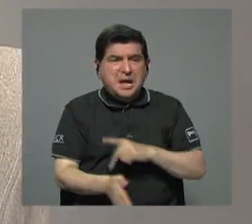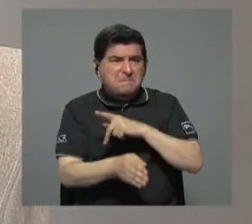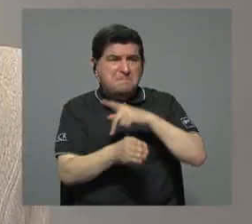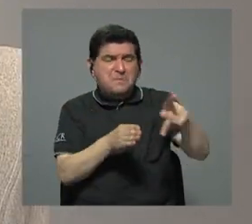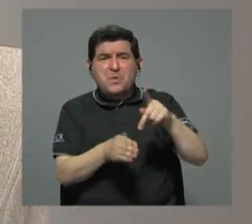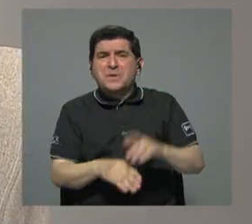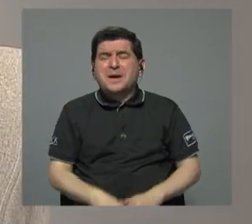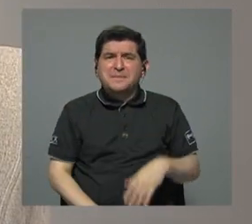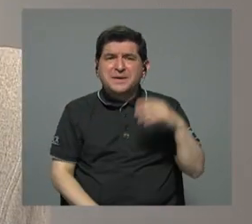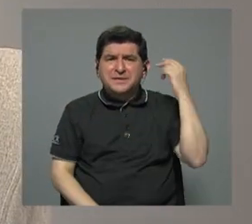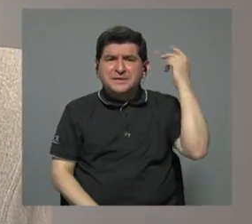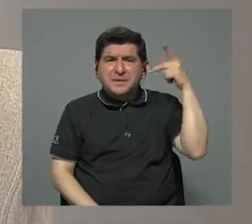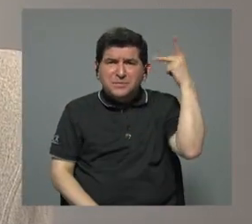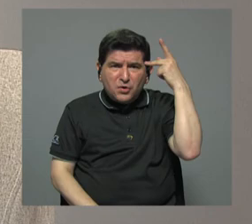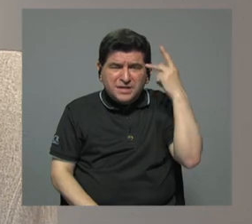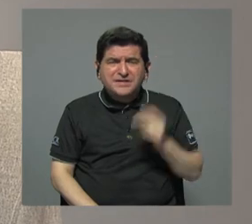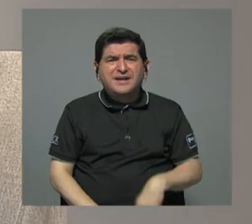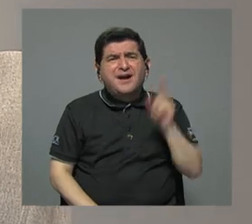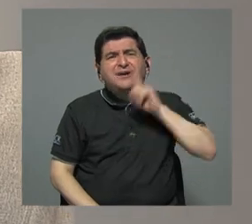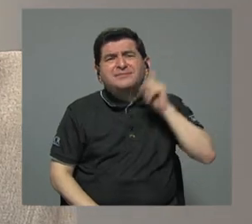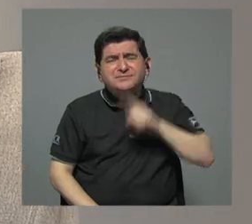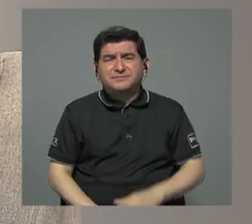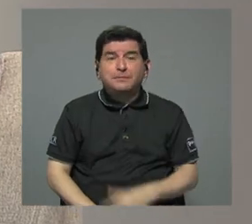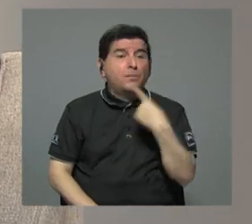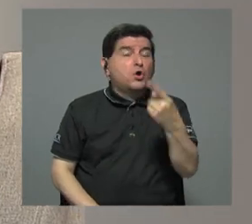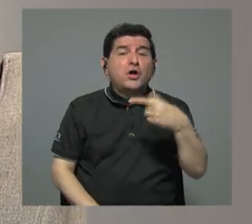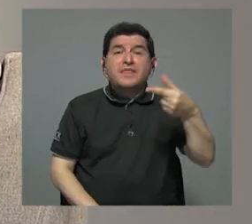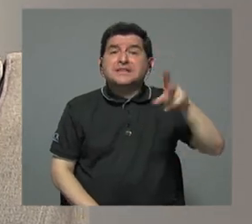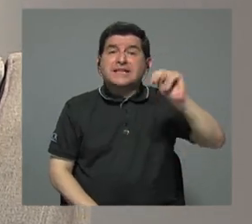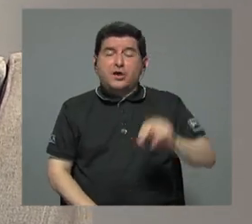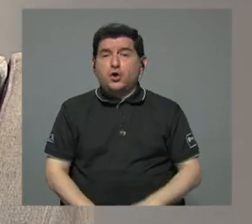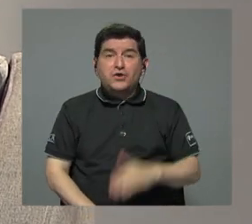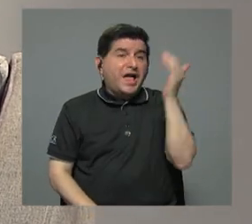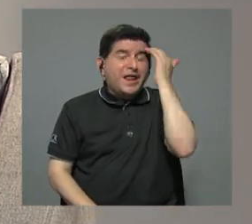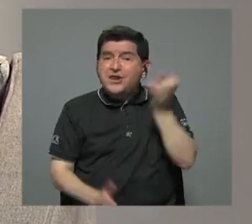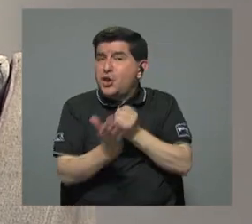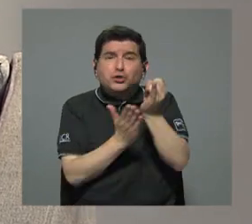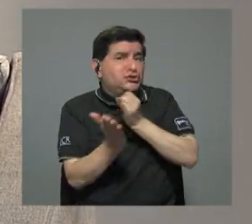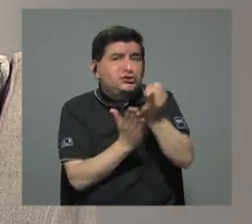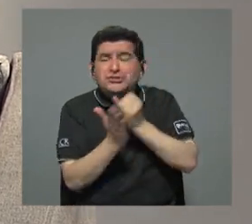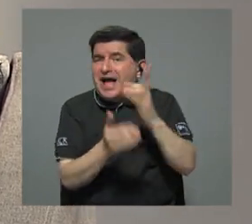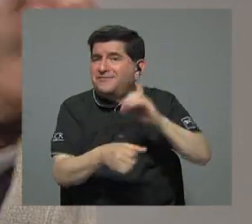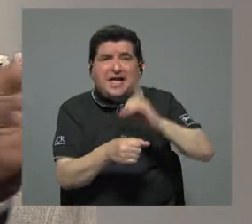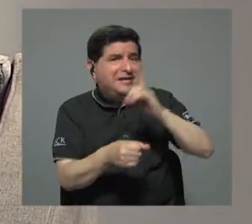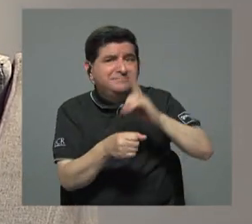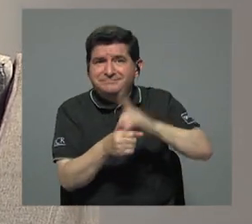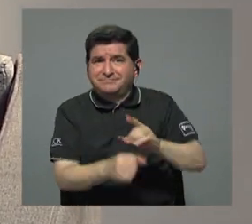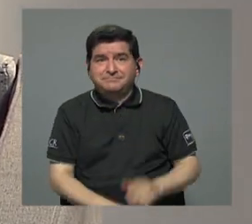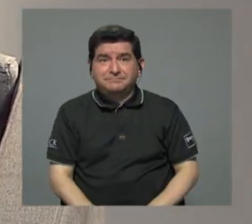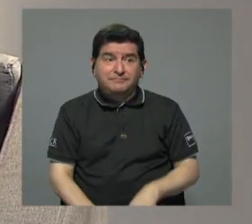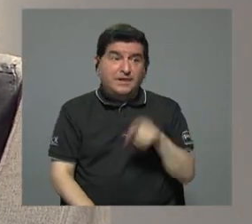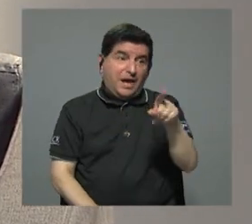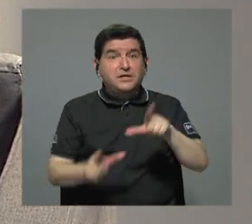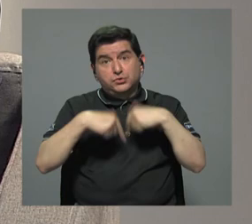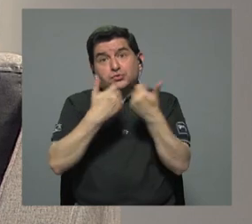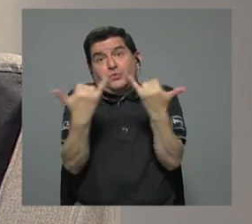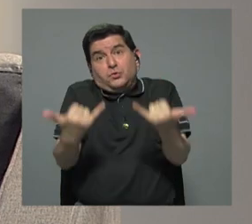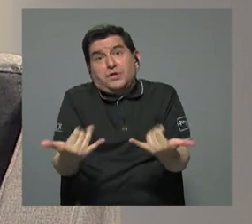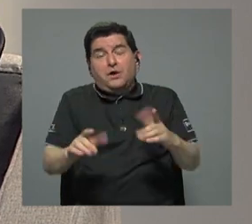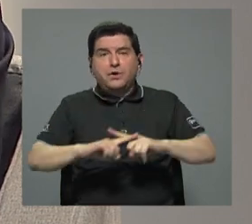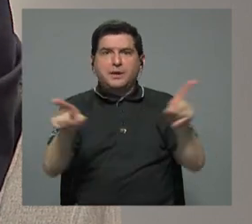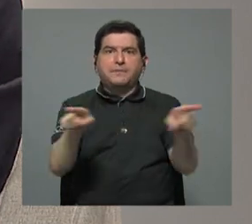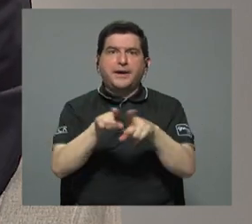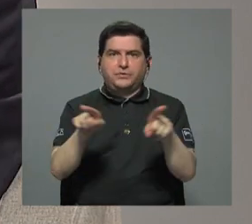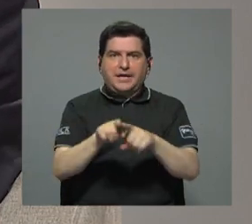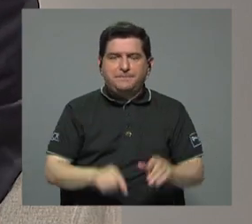políticas son un engaño a la gente que por lo que dicen rodean a tiempo y no saben investigar los diputados por lo menos estas cámaras que han estado pero